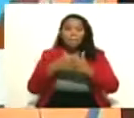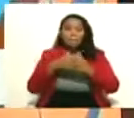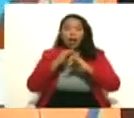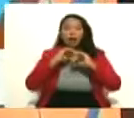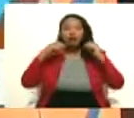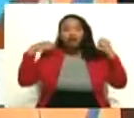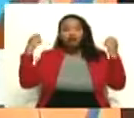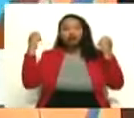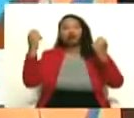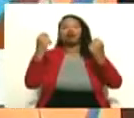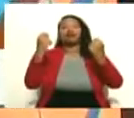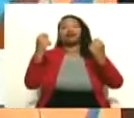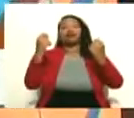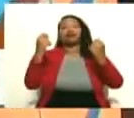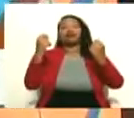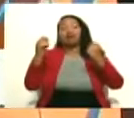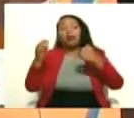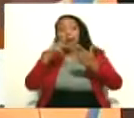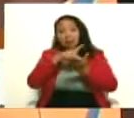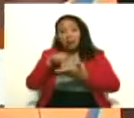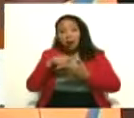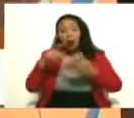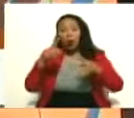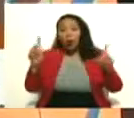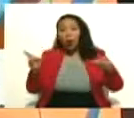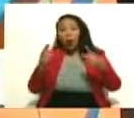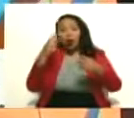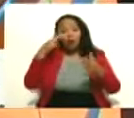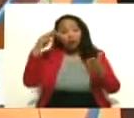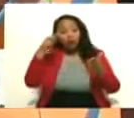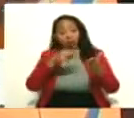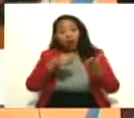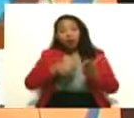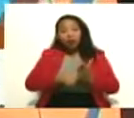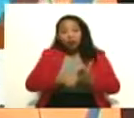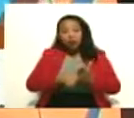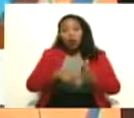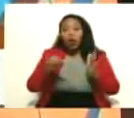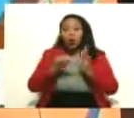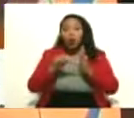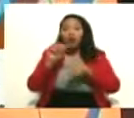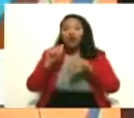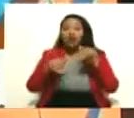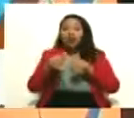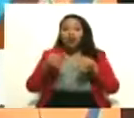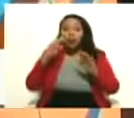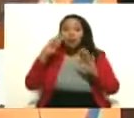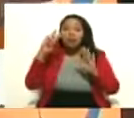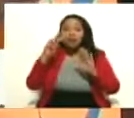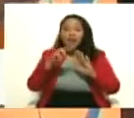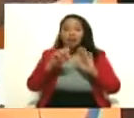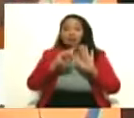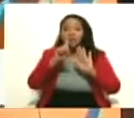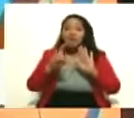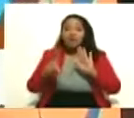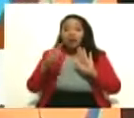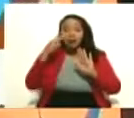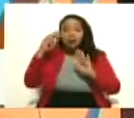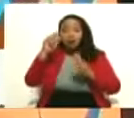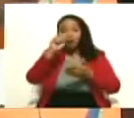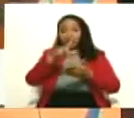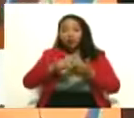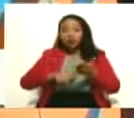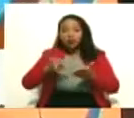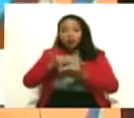para participar en los conciertos, para chequear que tengan su cédula, para chequear dónde votan, chequear las preguntas, revisar su lista de WhatsApp